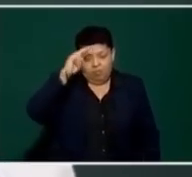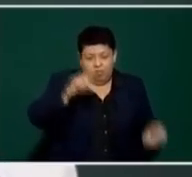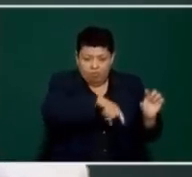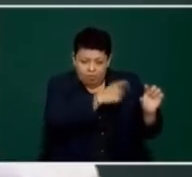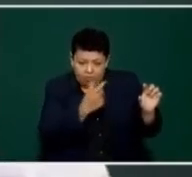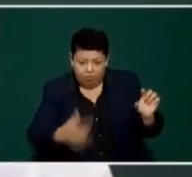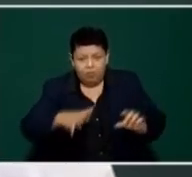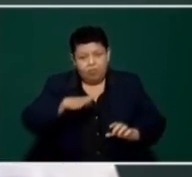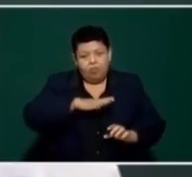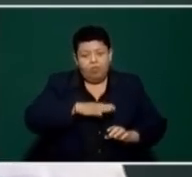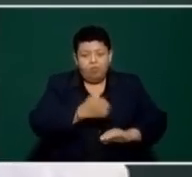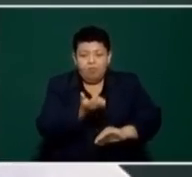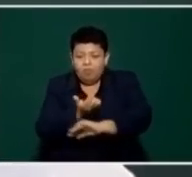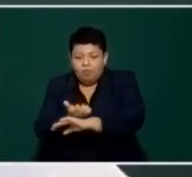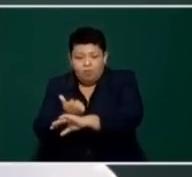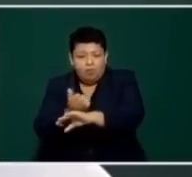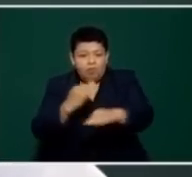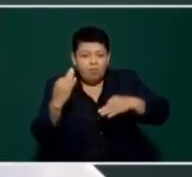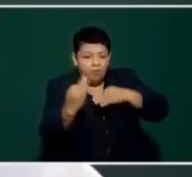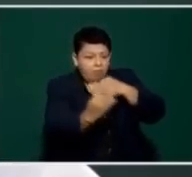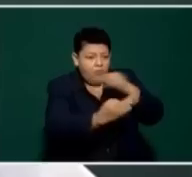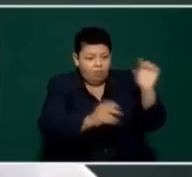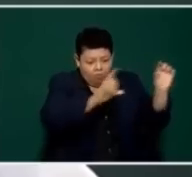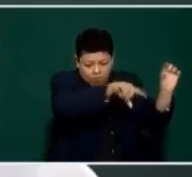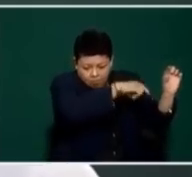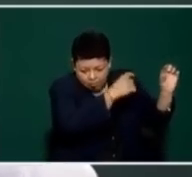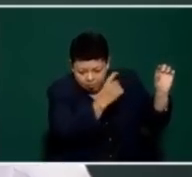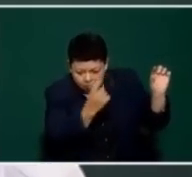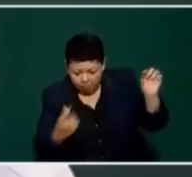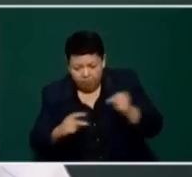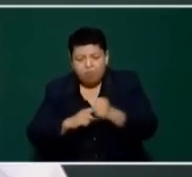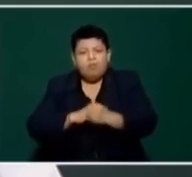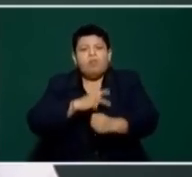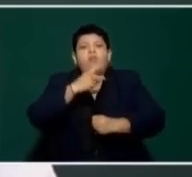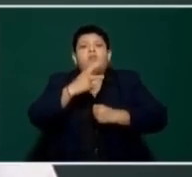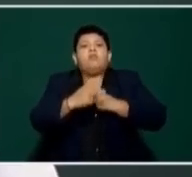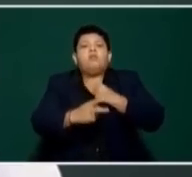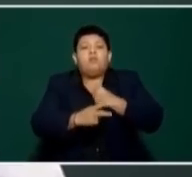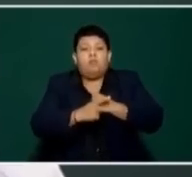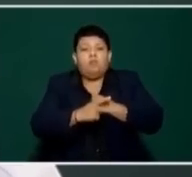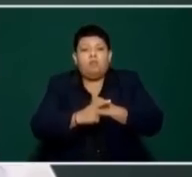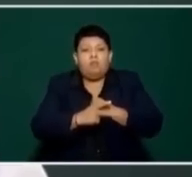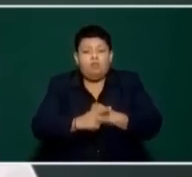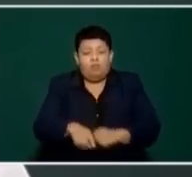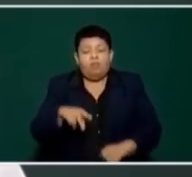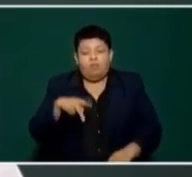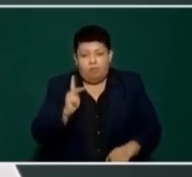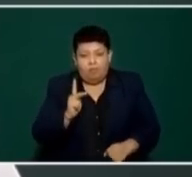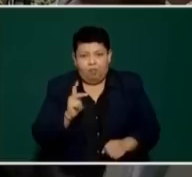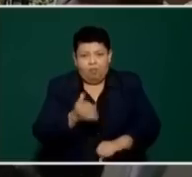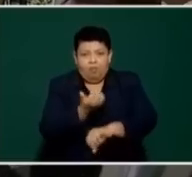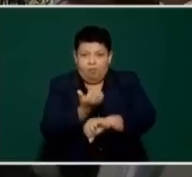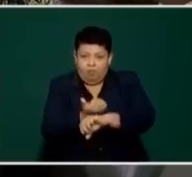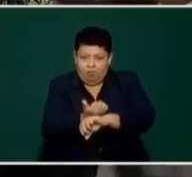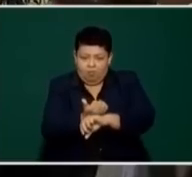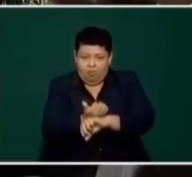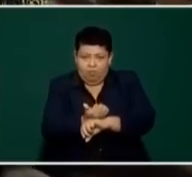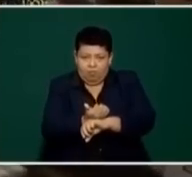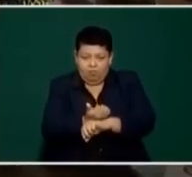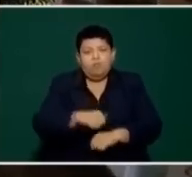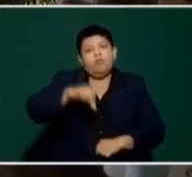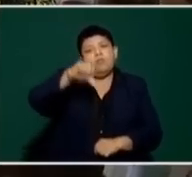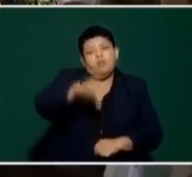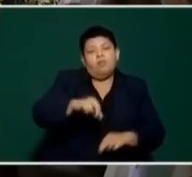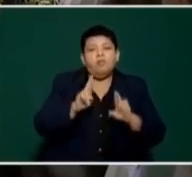el Estado, para todo el país, pero por supuesto para los datos del Estado. Y hoy también